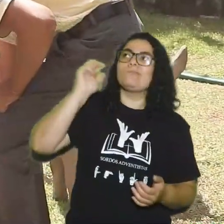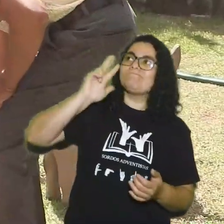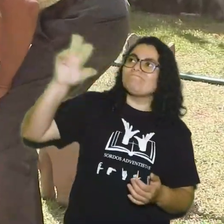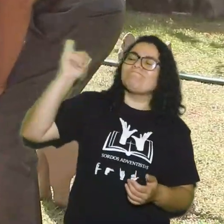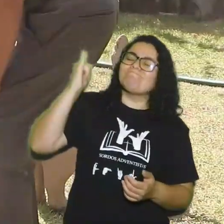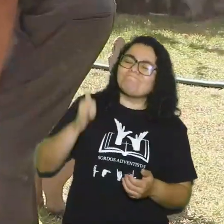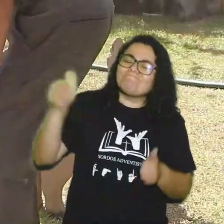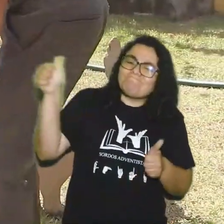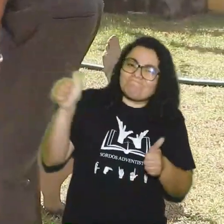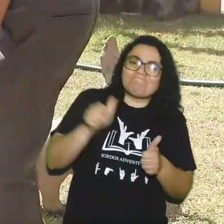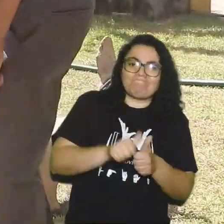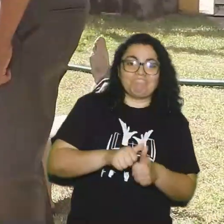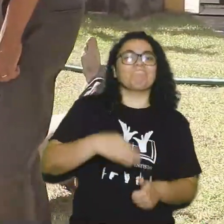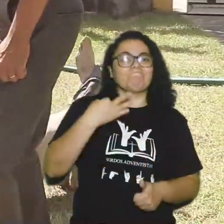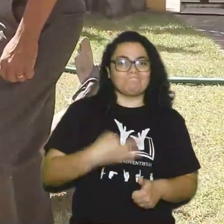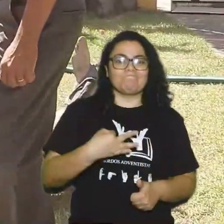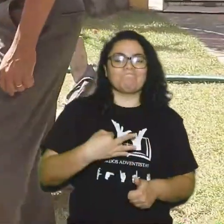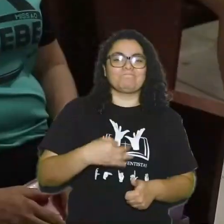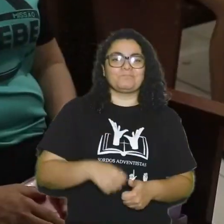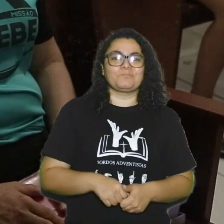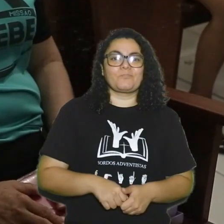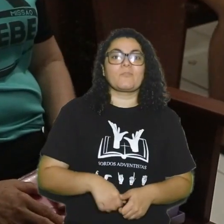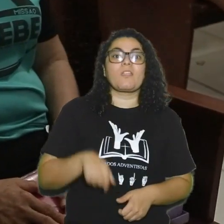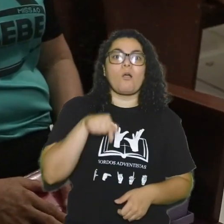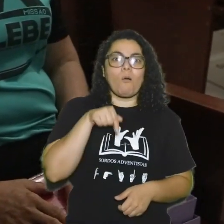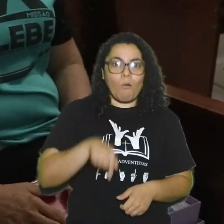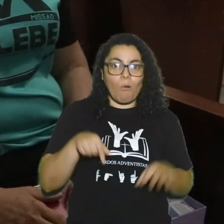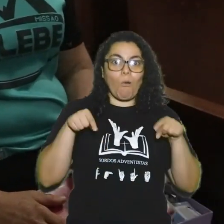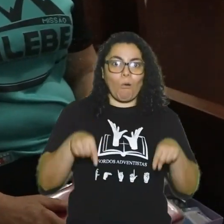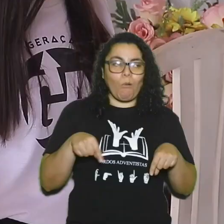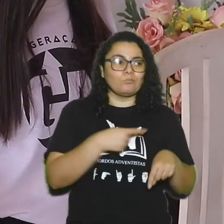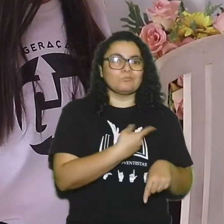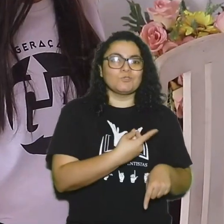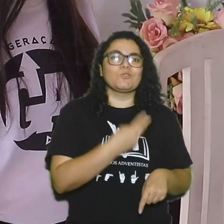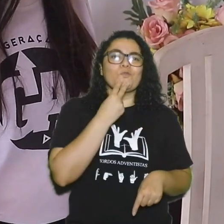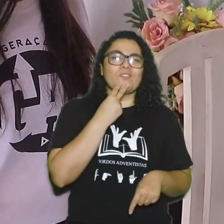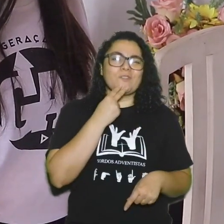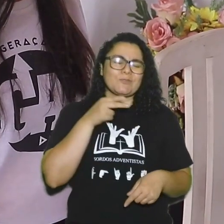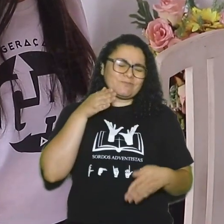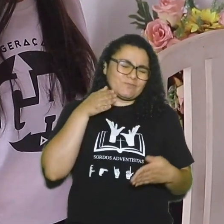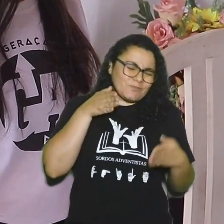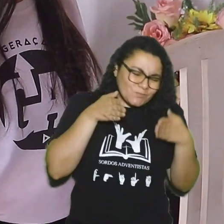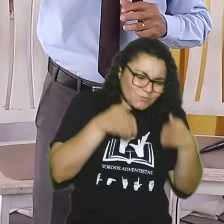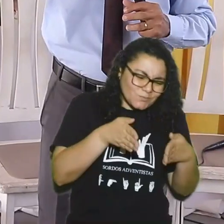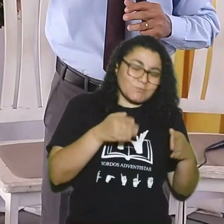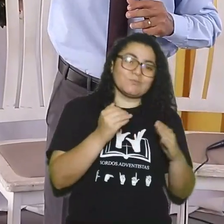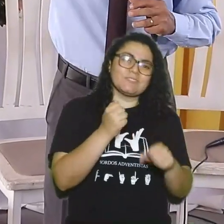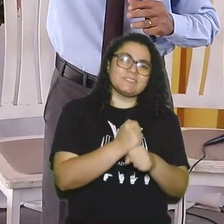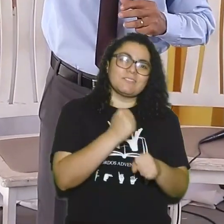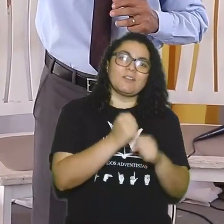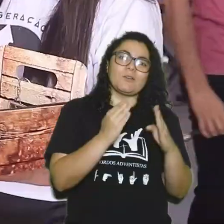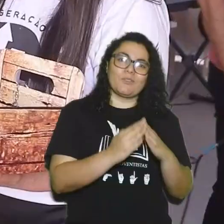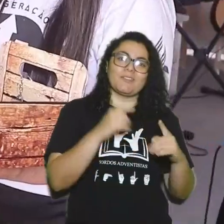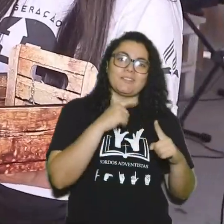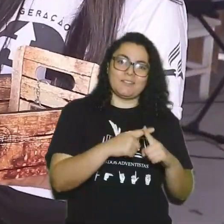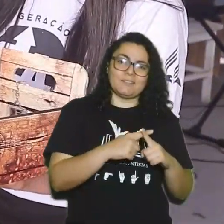momento, y así fue. Hoy vivimos completamente involucrados en la obra de la Iglesia. Despertamos